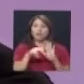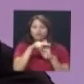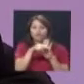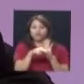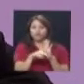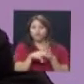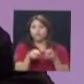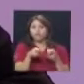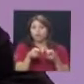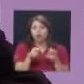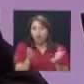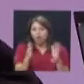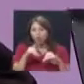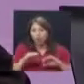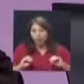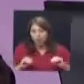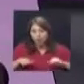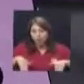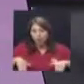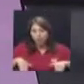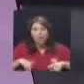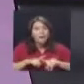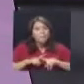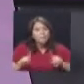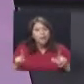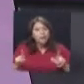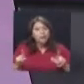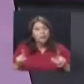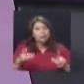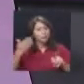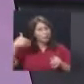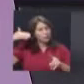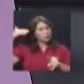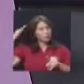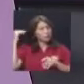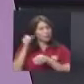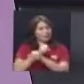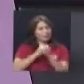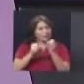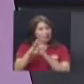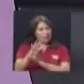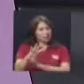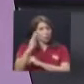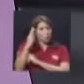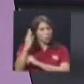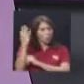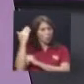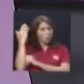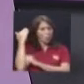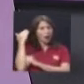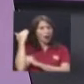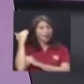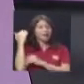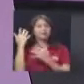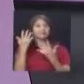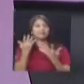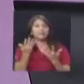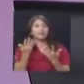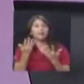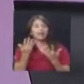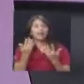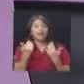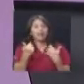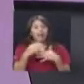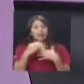aquella concepción que tuvo la sala constitucional al haber eliminado el